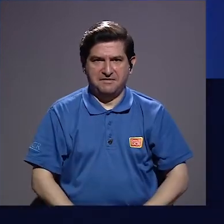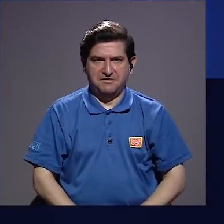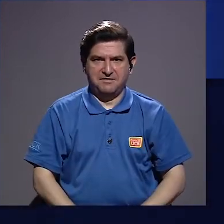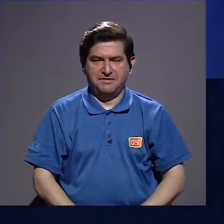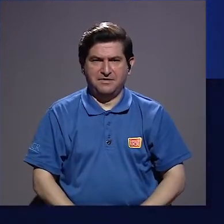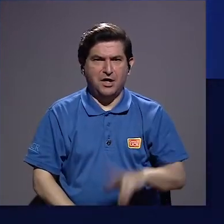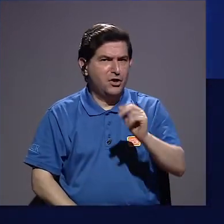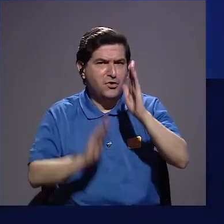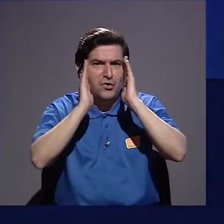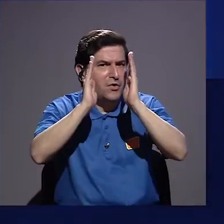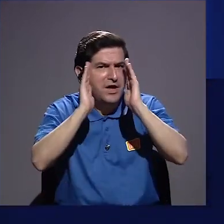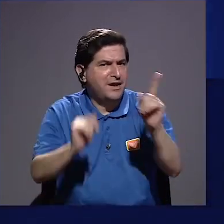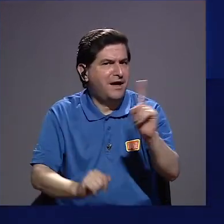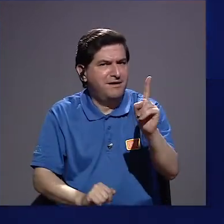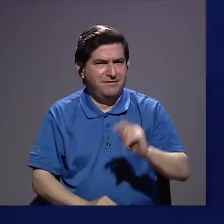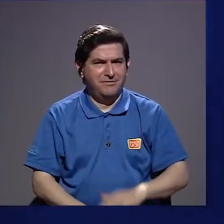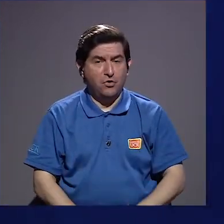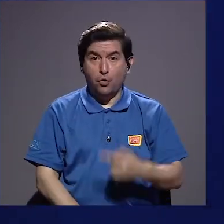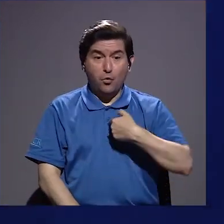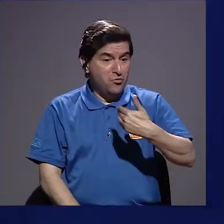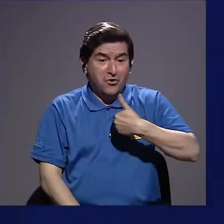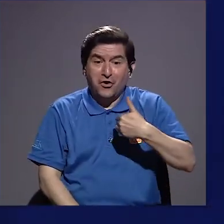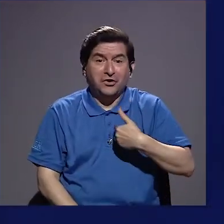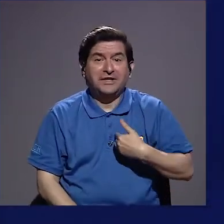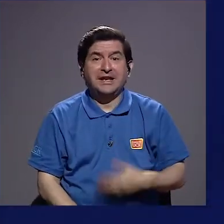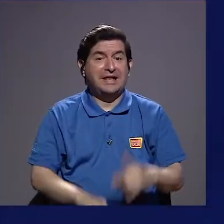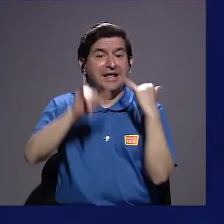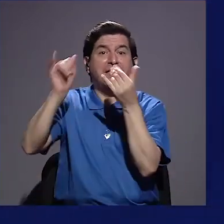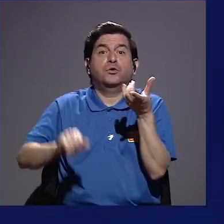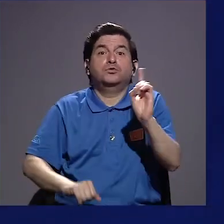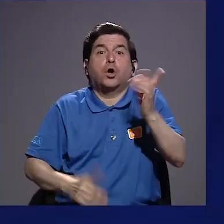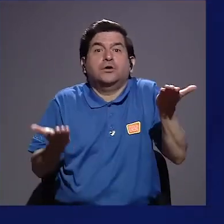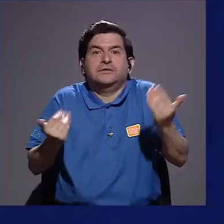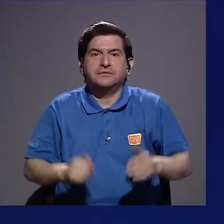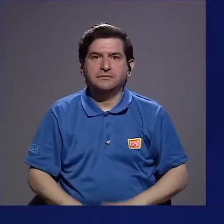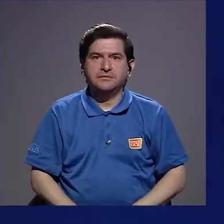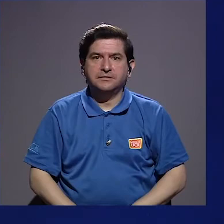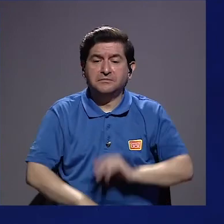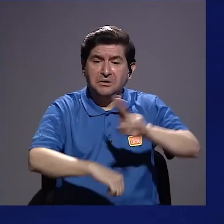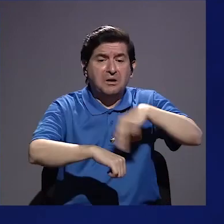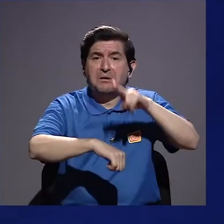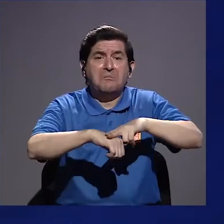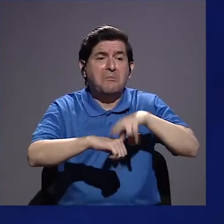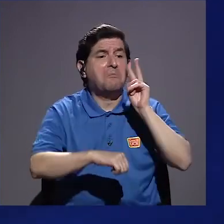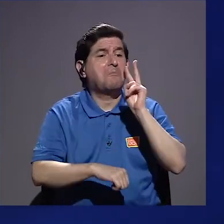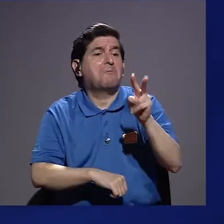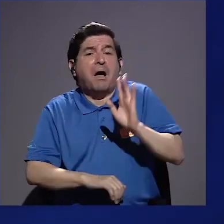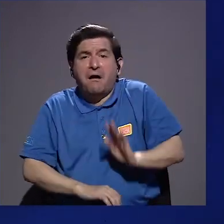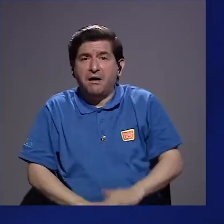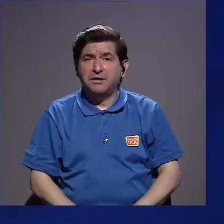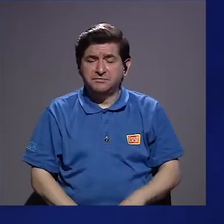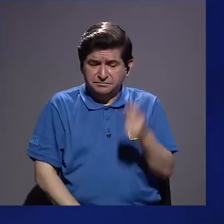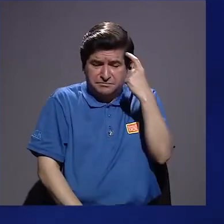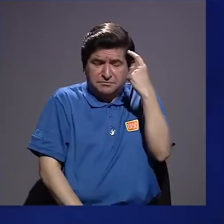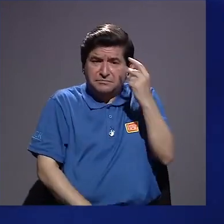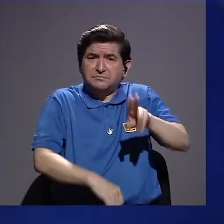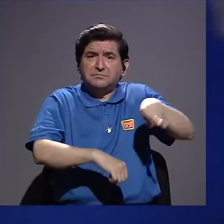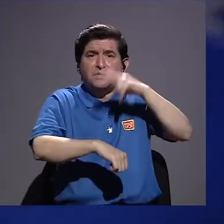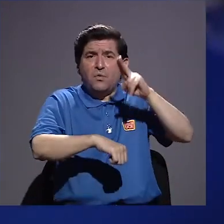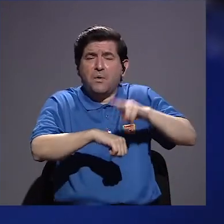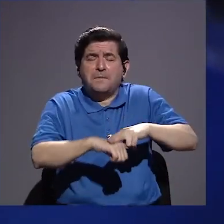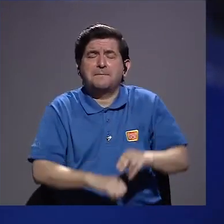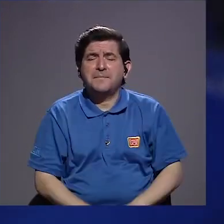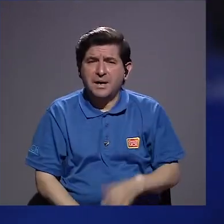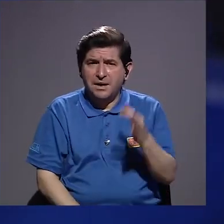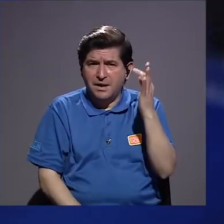que no era que no le oían a uno, no lo escuchaban, es que uno no tenía ni a dónde denunciar. Es que era normal, era considerado normal